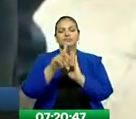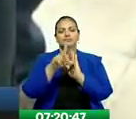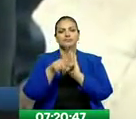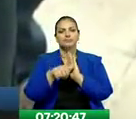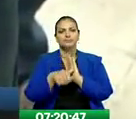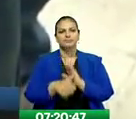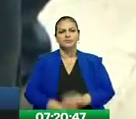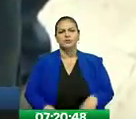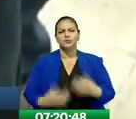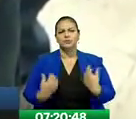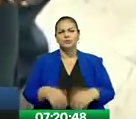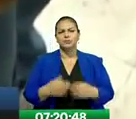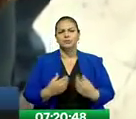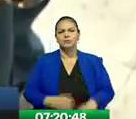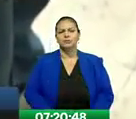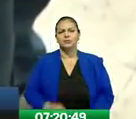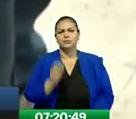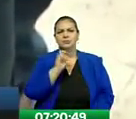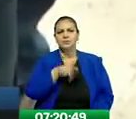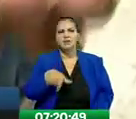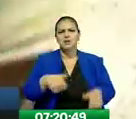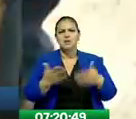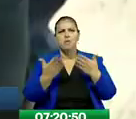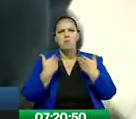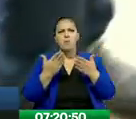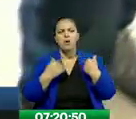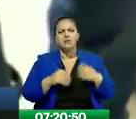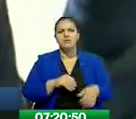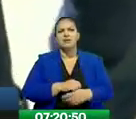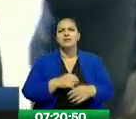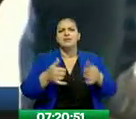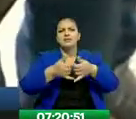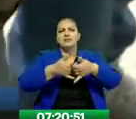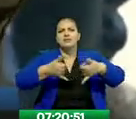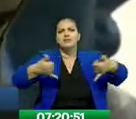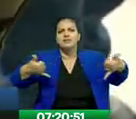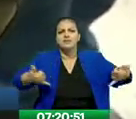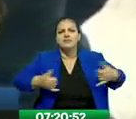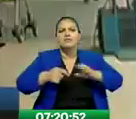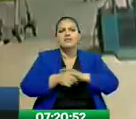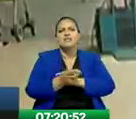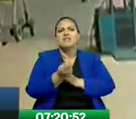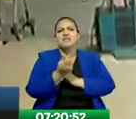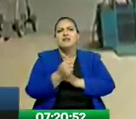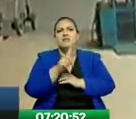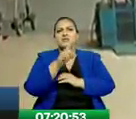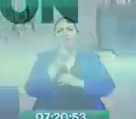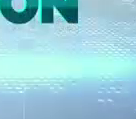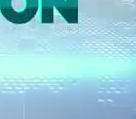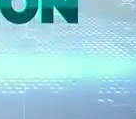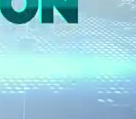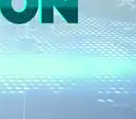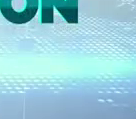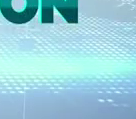Delincuentes roban 180 mil dólares de una caja fuerte en un local en el centro de Guayaquil.